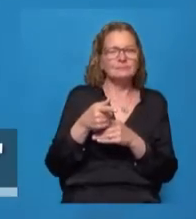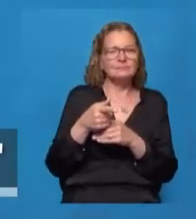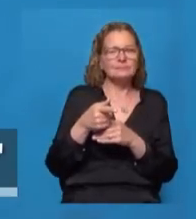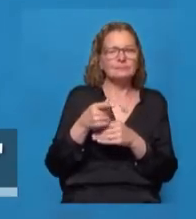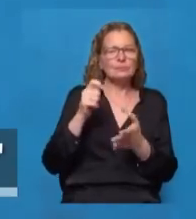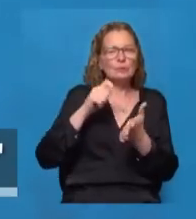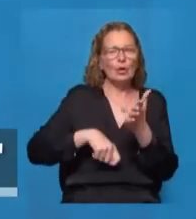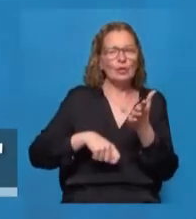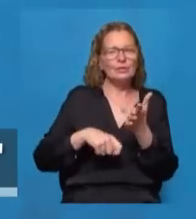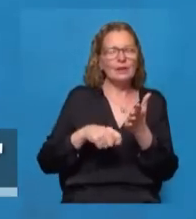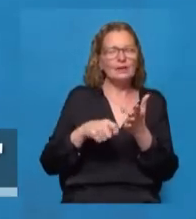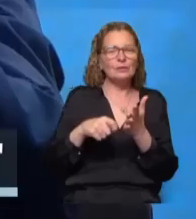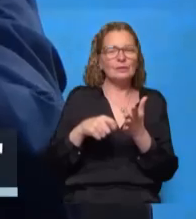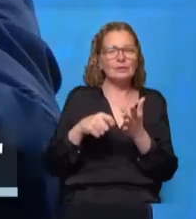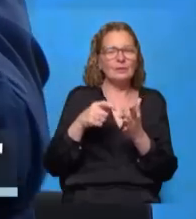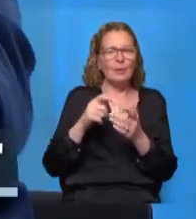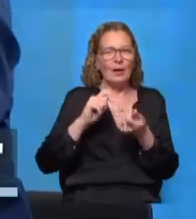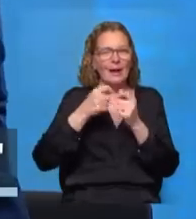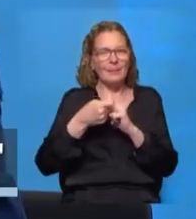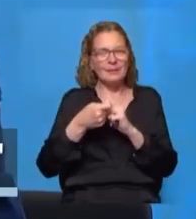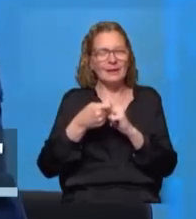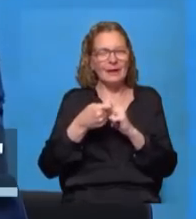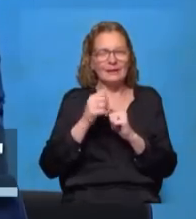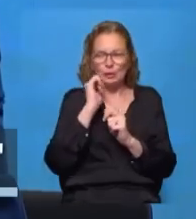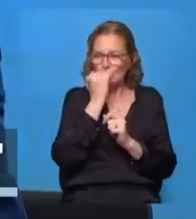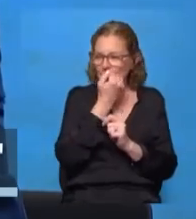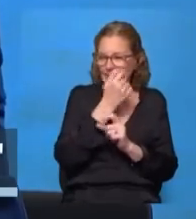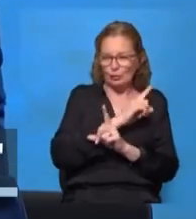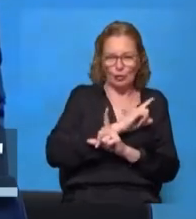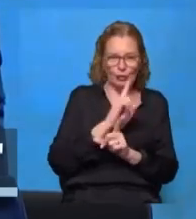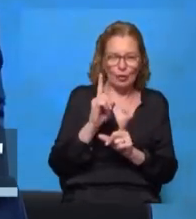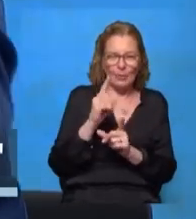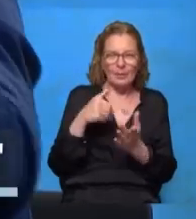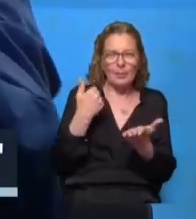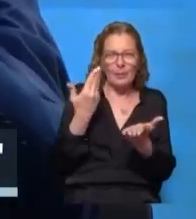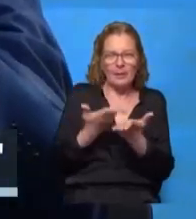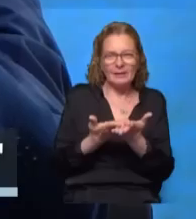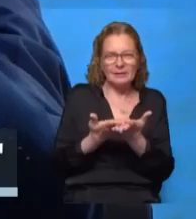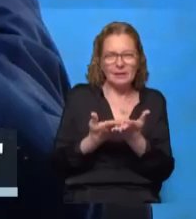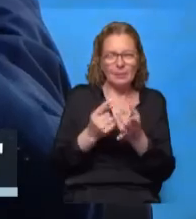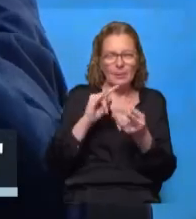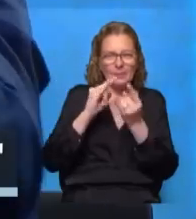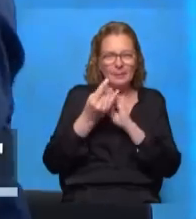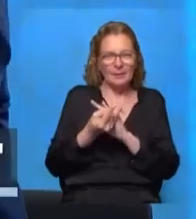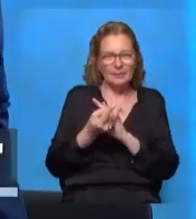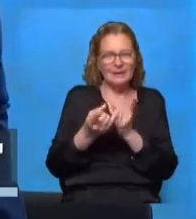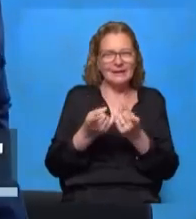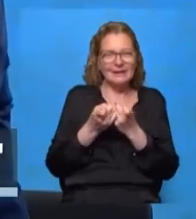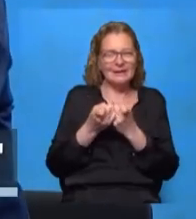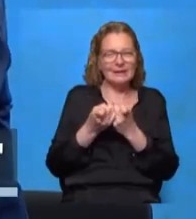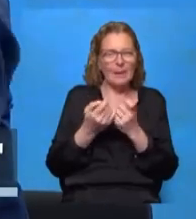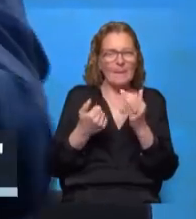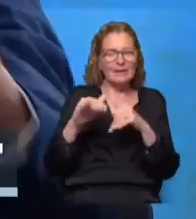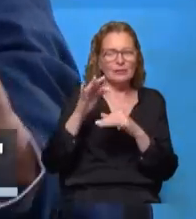los contratos que ustedes este tratan de modificar que no sean secretos para eso plantean que pase por el parlamento y que se necesité de una